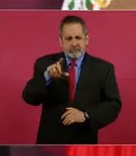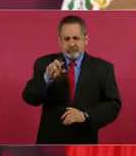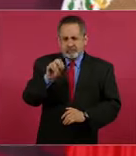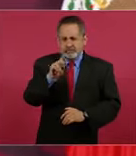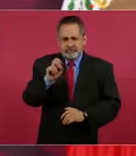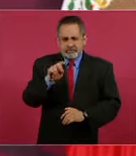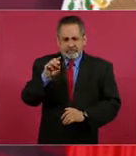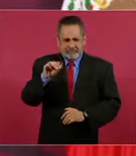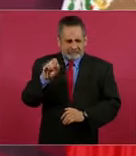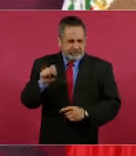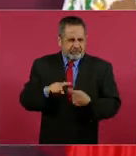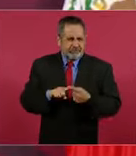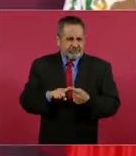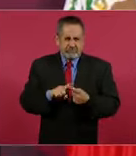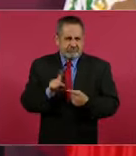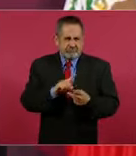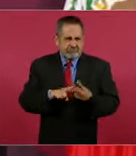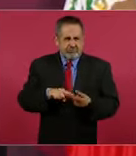Díaz Ordaz, poco.